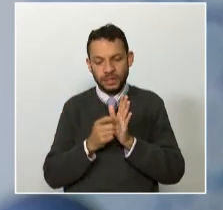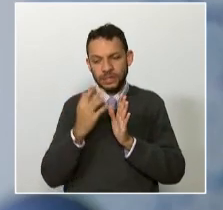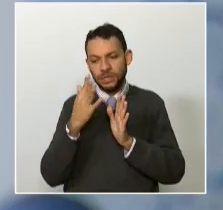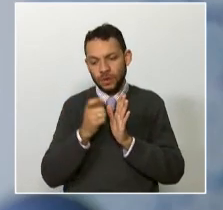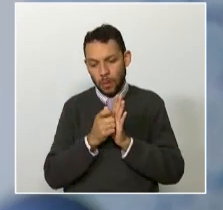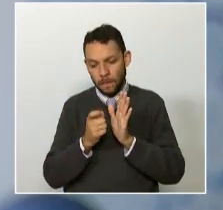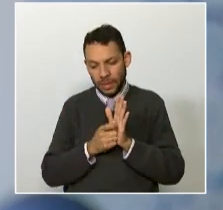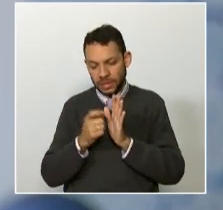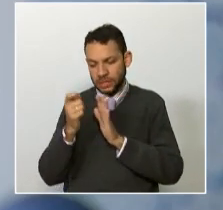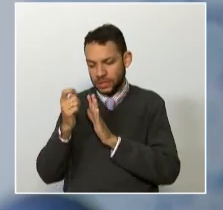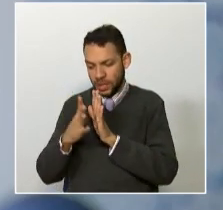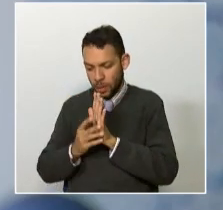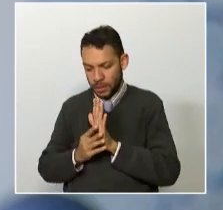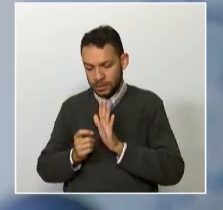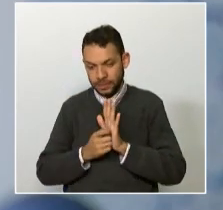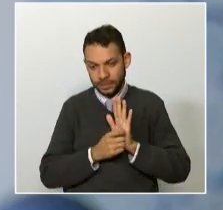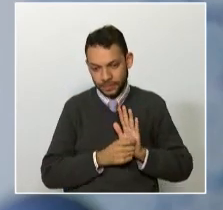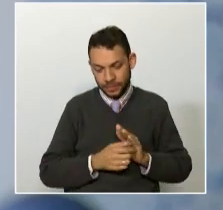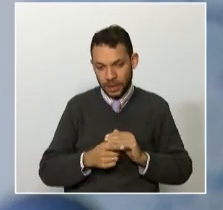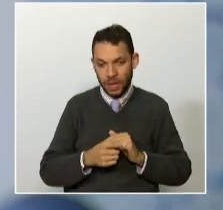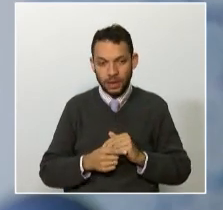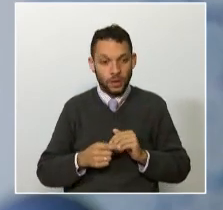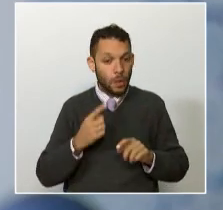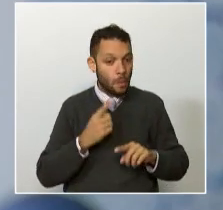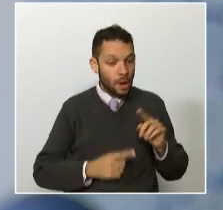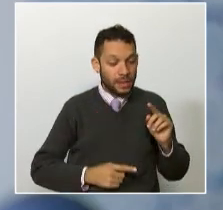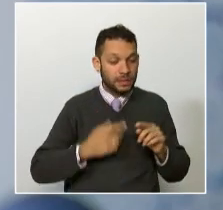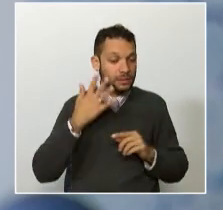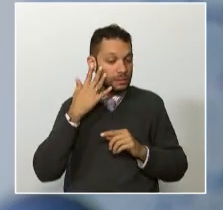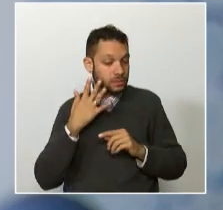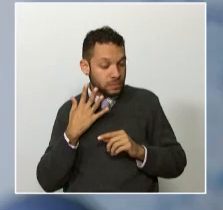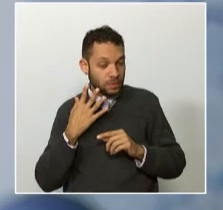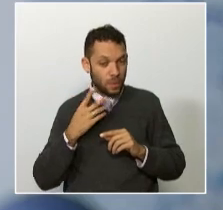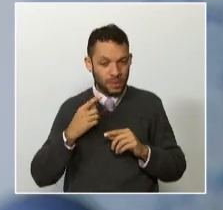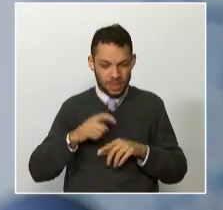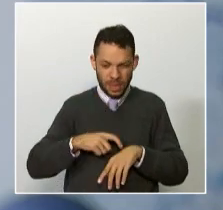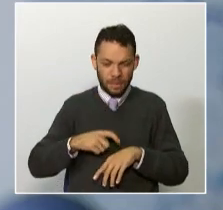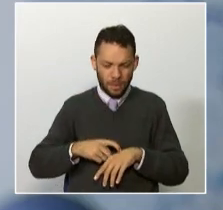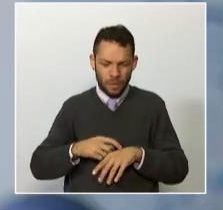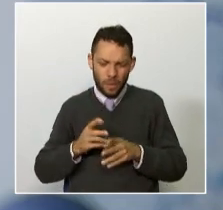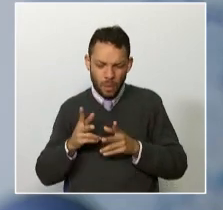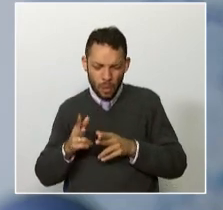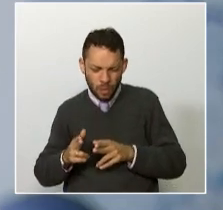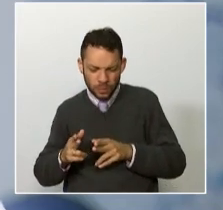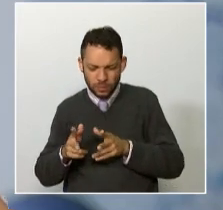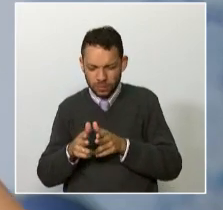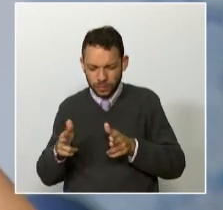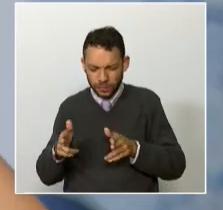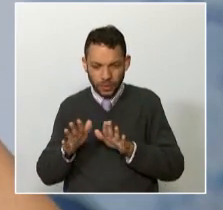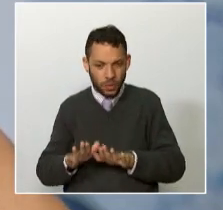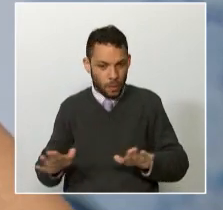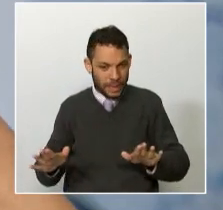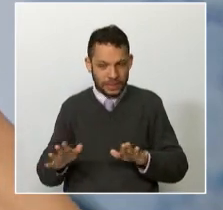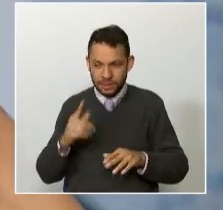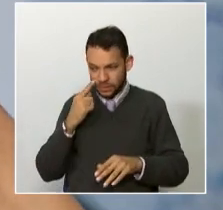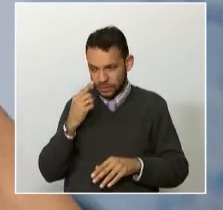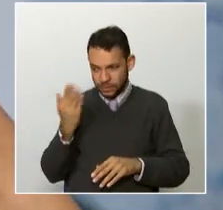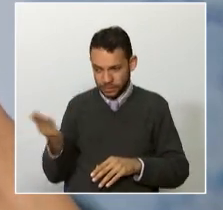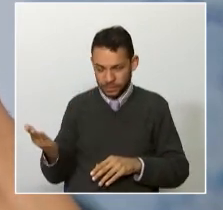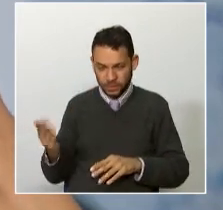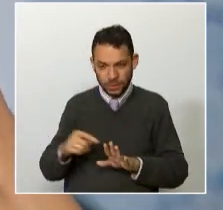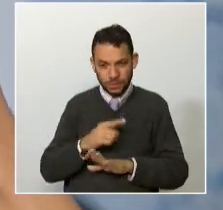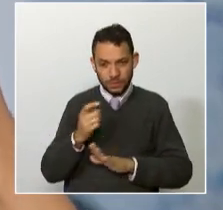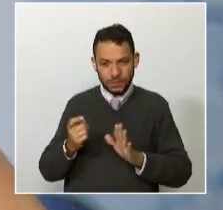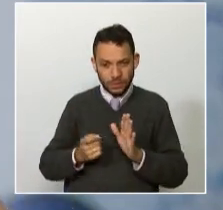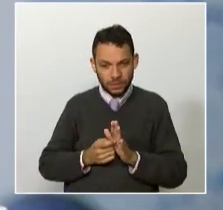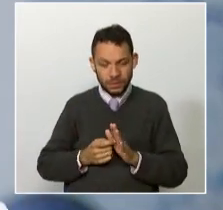repetirlo en cada sitio. Yo no lo voy a hacer porque no tenemos el tiempo, pero mire que vamos a abarcar toda la parte orbicular